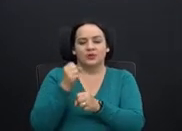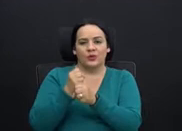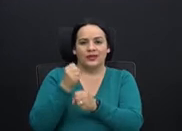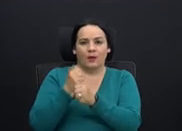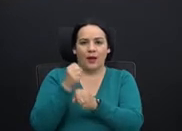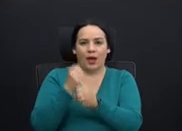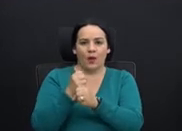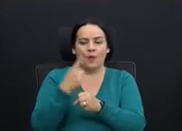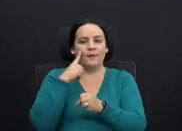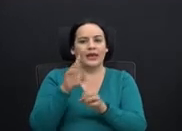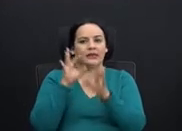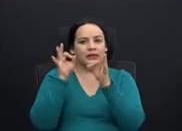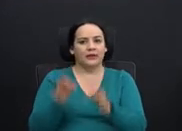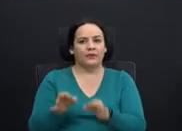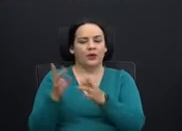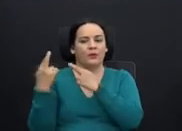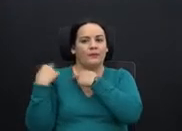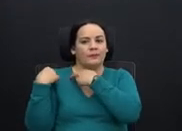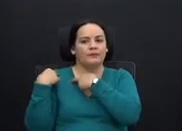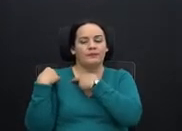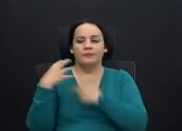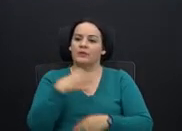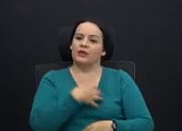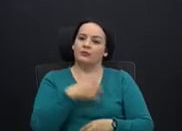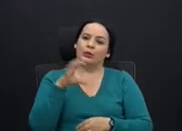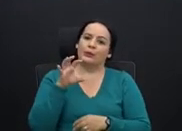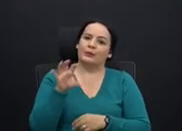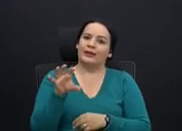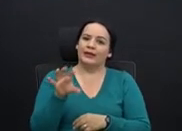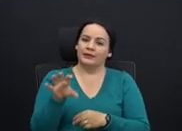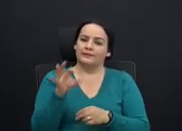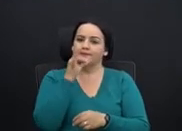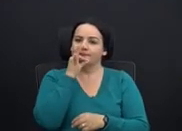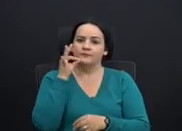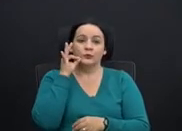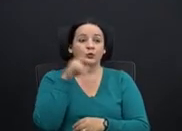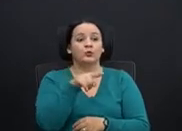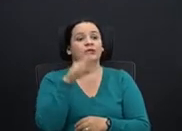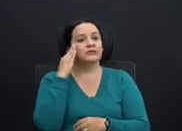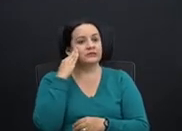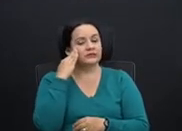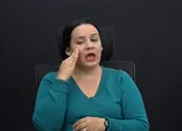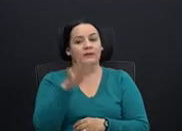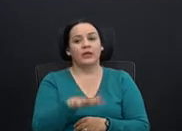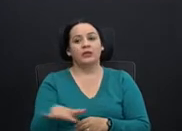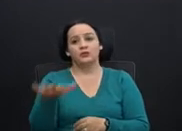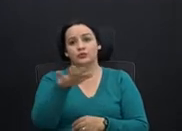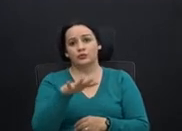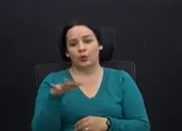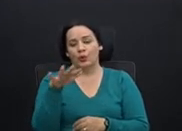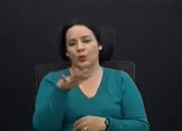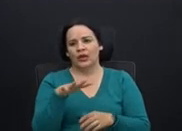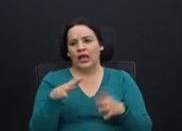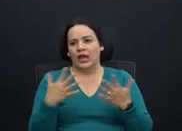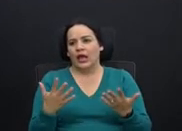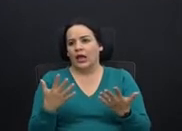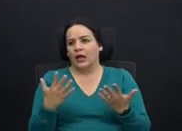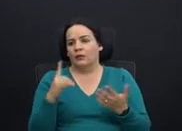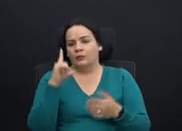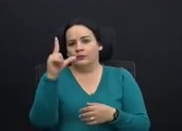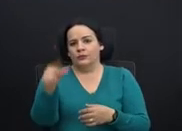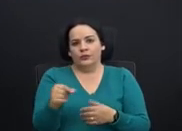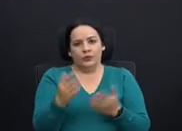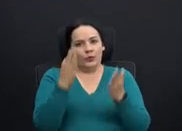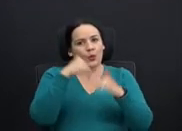la responsabilidad y las propiedades de las fincas. Como usted conoce muy bien, la zona es una zona remota donde no existe